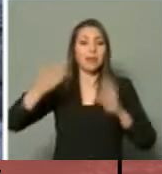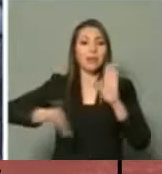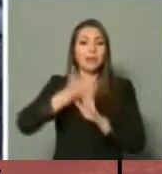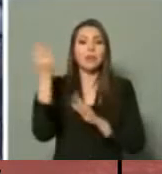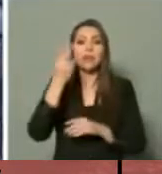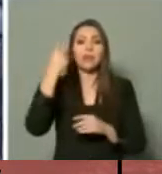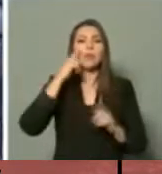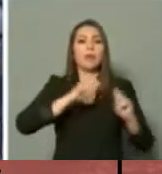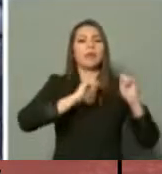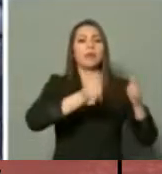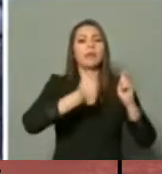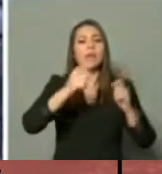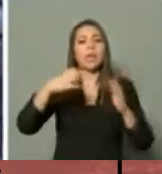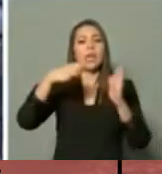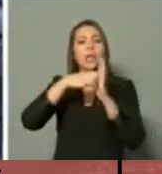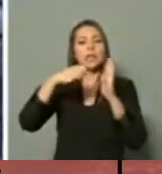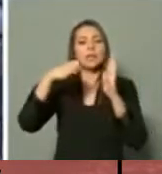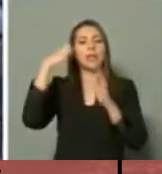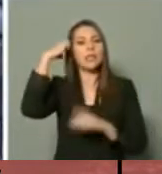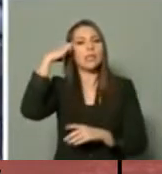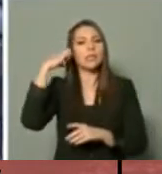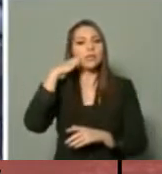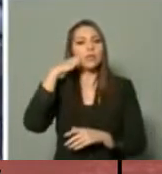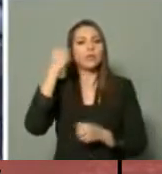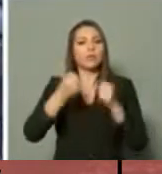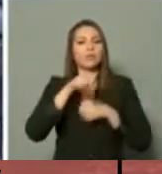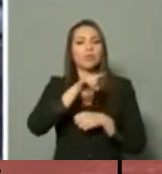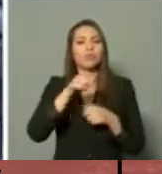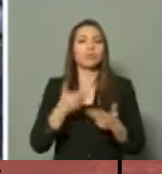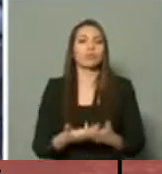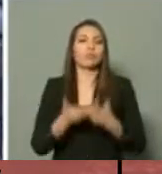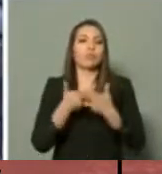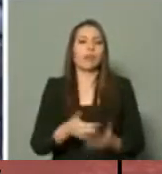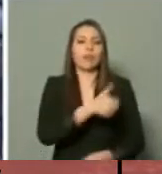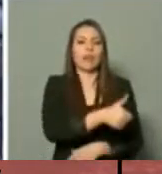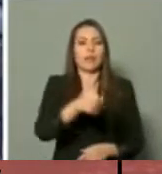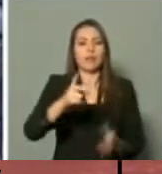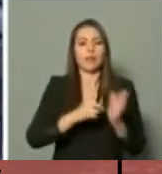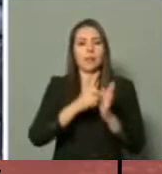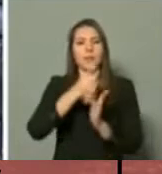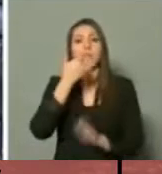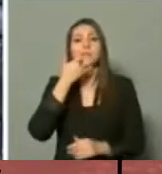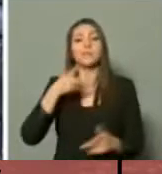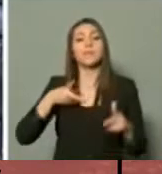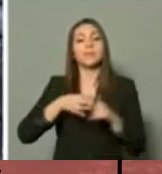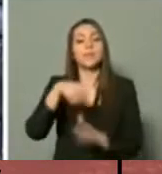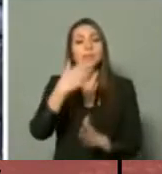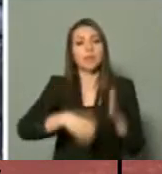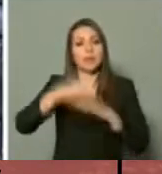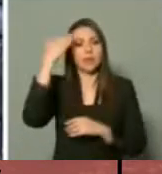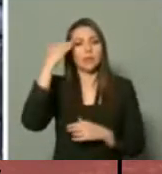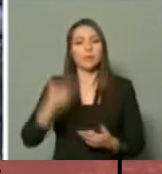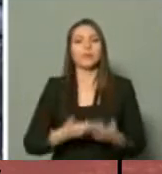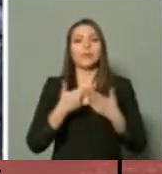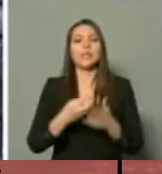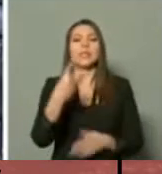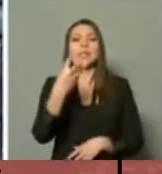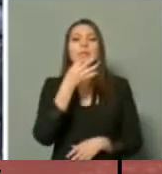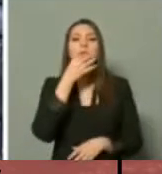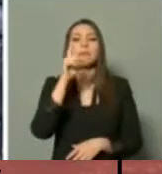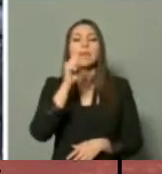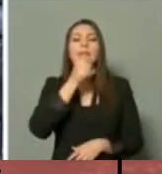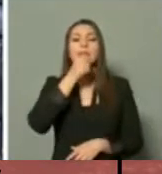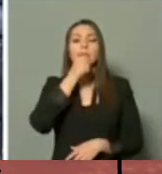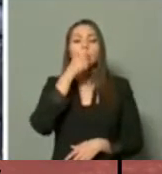cada candidata, muchas gracias. Se terminó su tiempo. Le restan 3 minutos con 29 segundos en su bolsa de tiempo. A